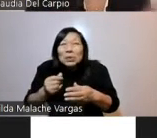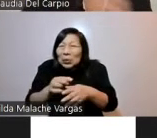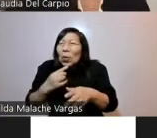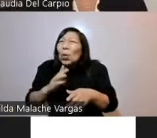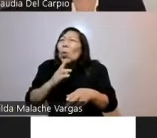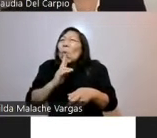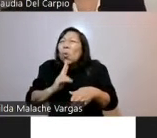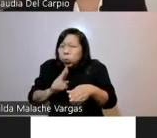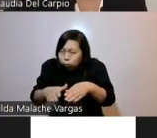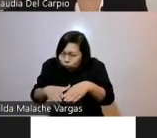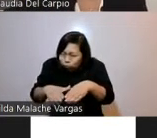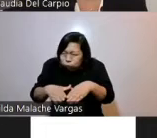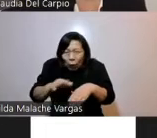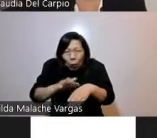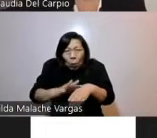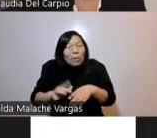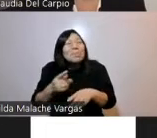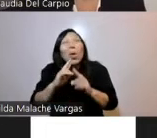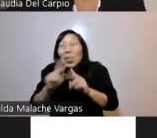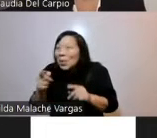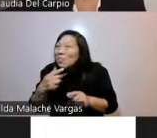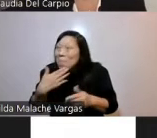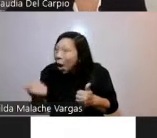zona y no se recomienda.